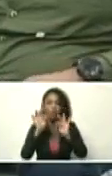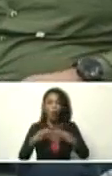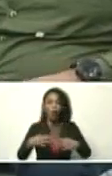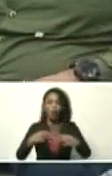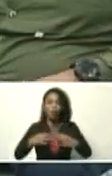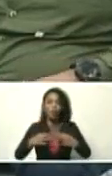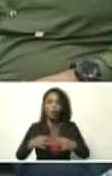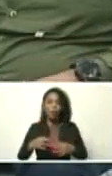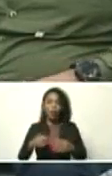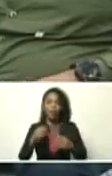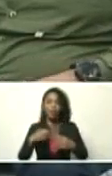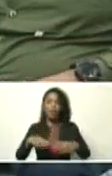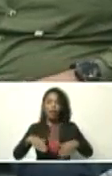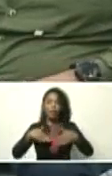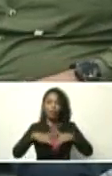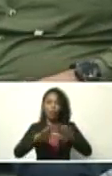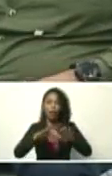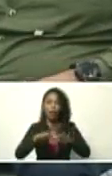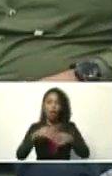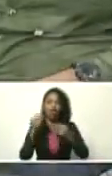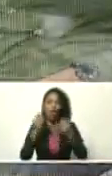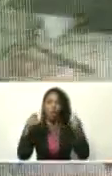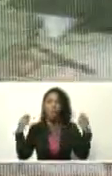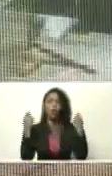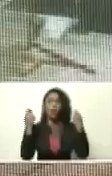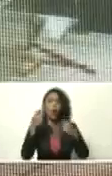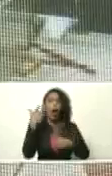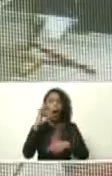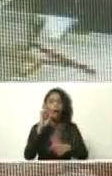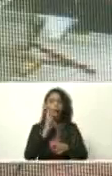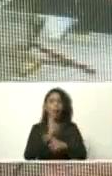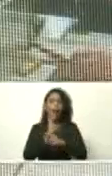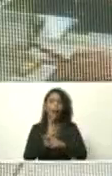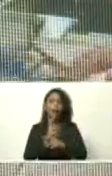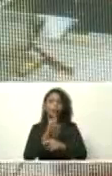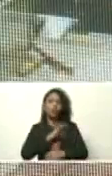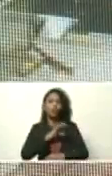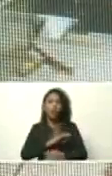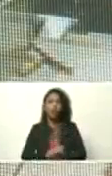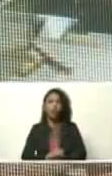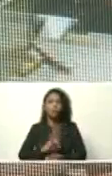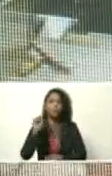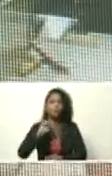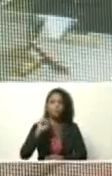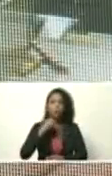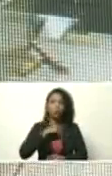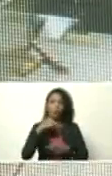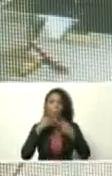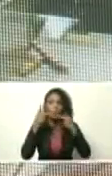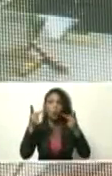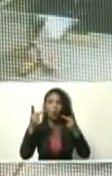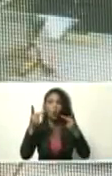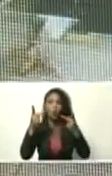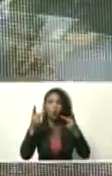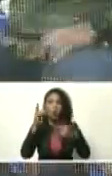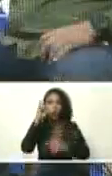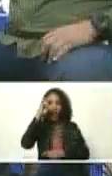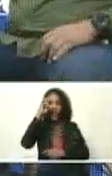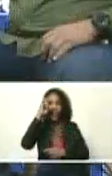uniformes textiles. Pues, que se ¿Cómo promueves el producto? ¿Tienes redes sociales? Sí, nosotros publicamos por